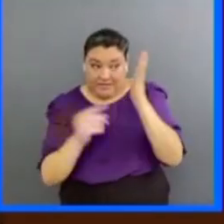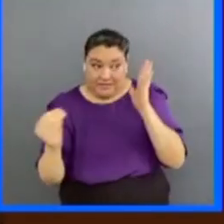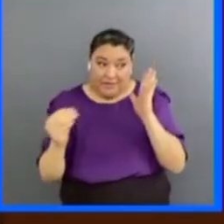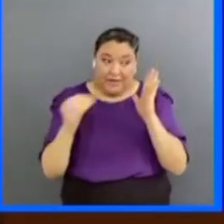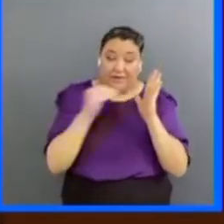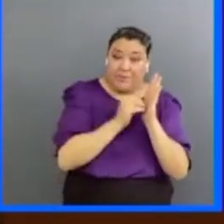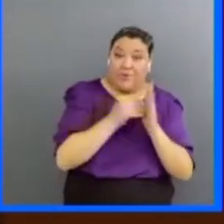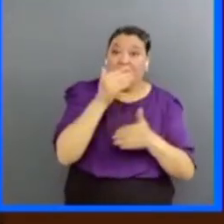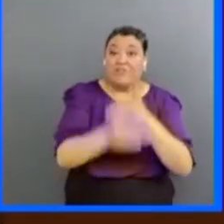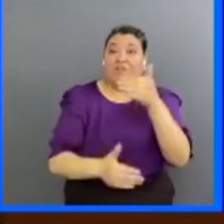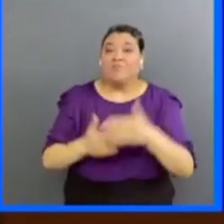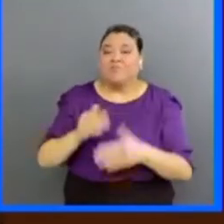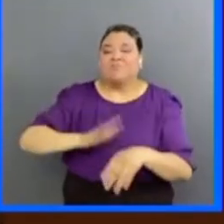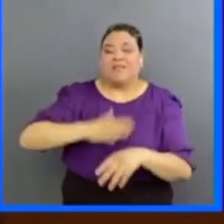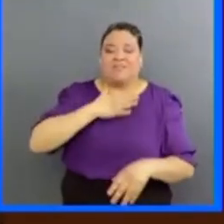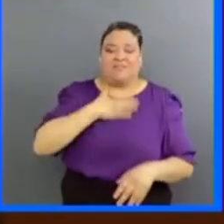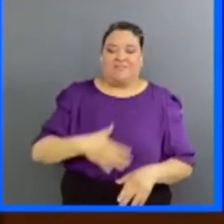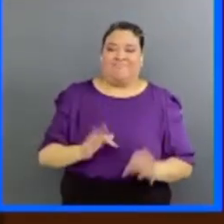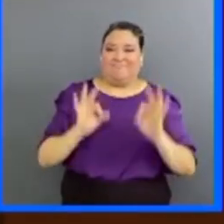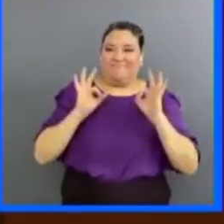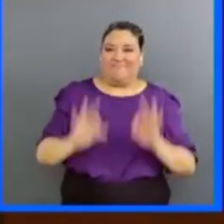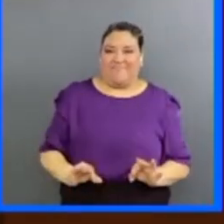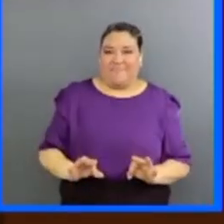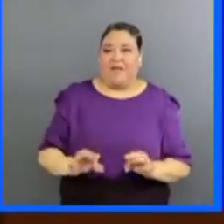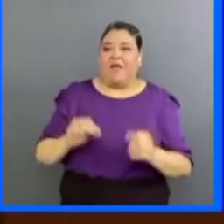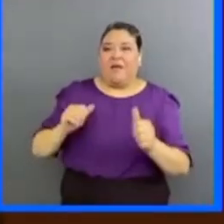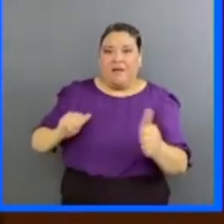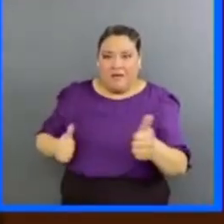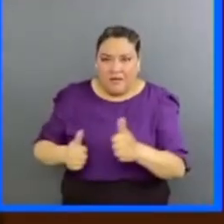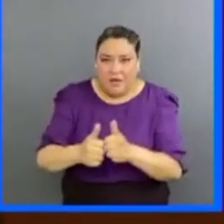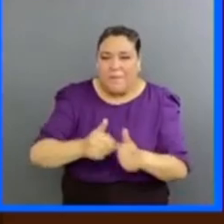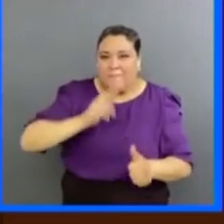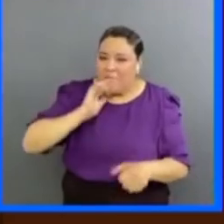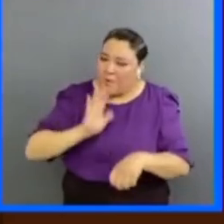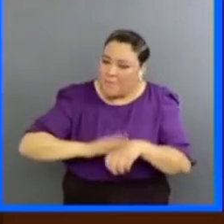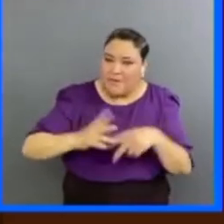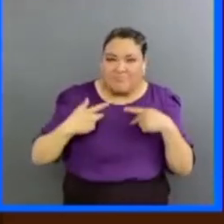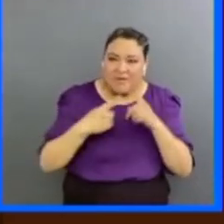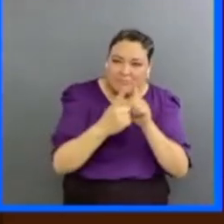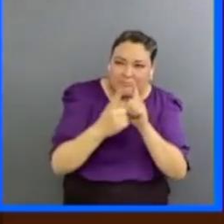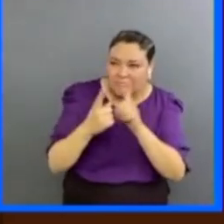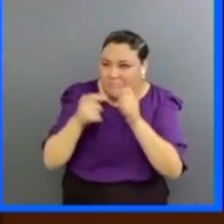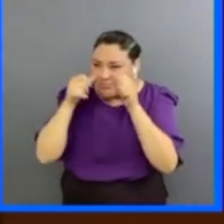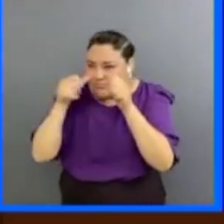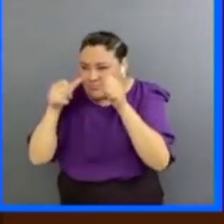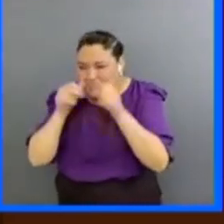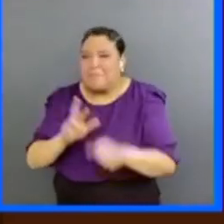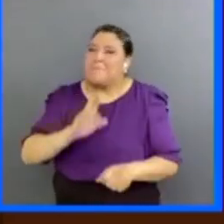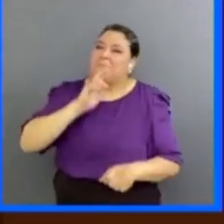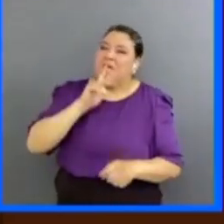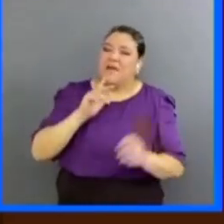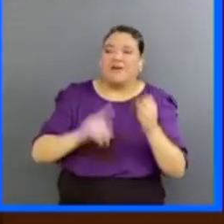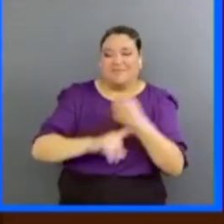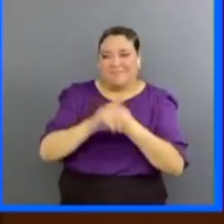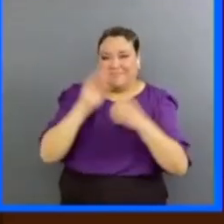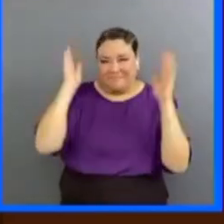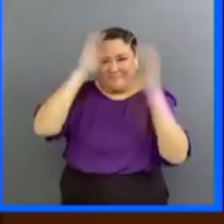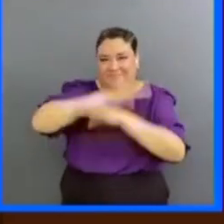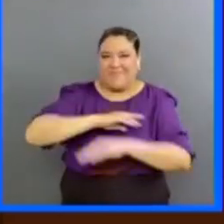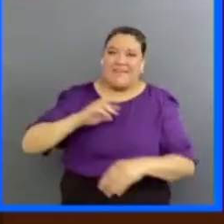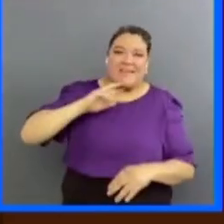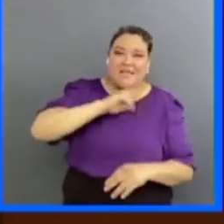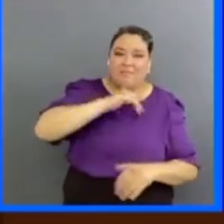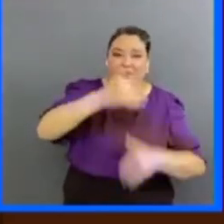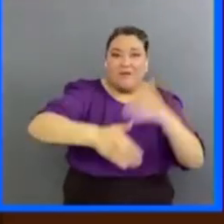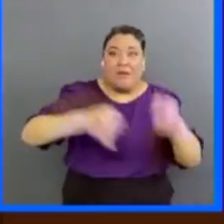la justicia cívica, reduciría rezagos y mejoraría también la atención de conflictos comunitarios antes de que escalen al